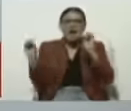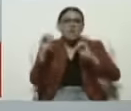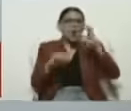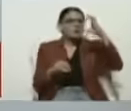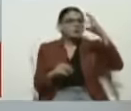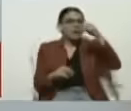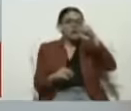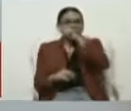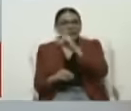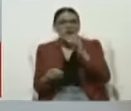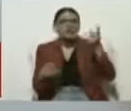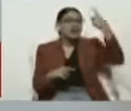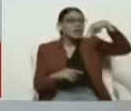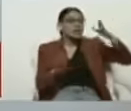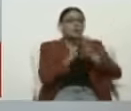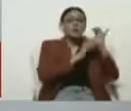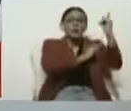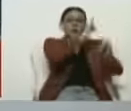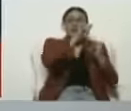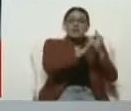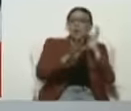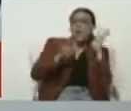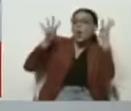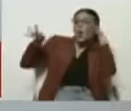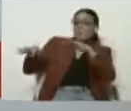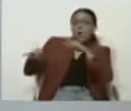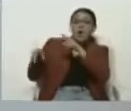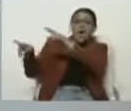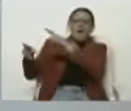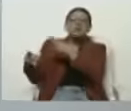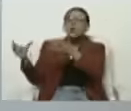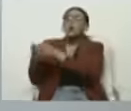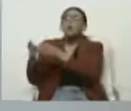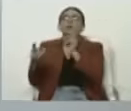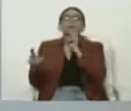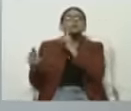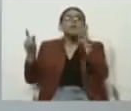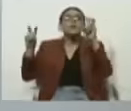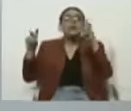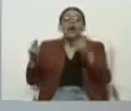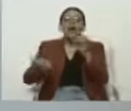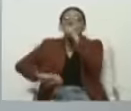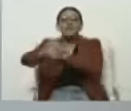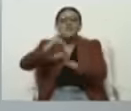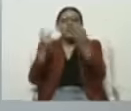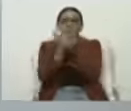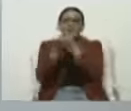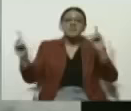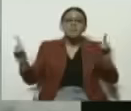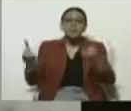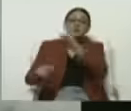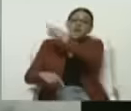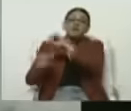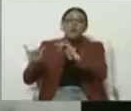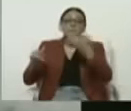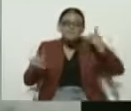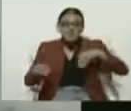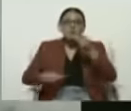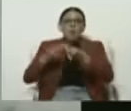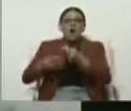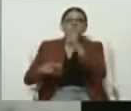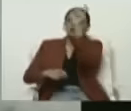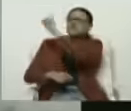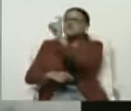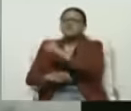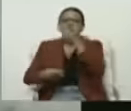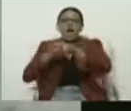AFP, llaman los paladines y defensores de la democracia, pusieron este graffiti ayer en la vivienda. Esta es